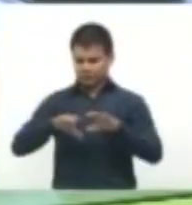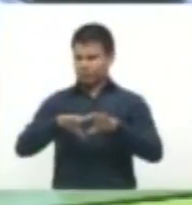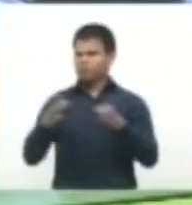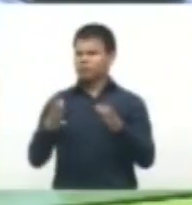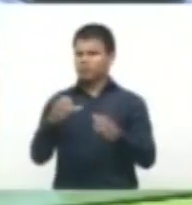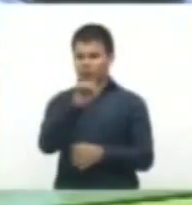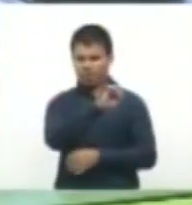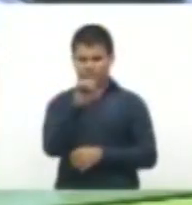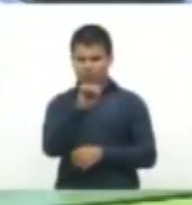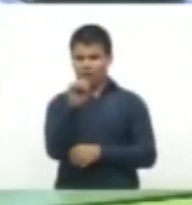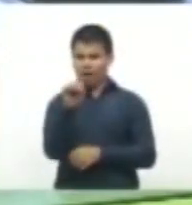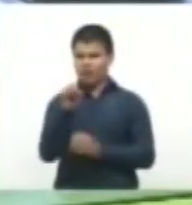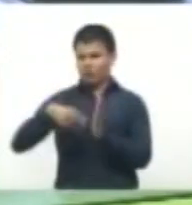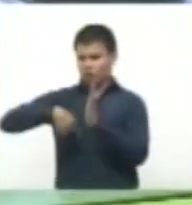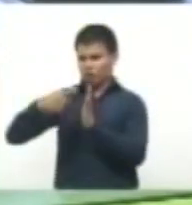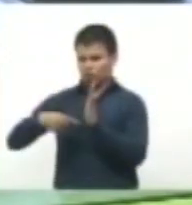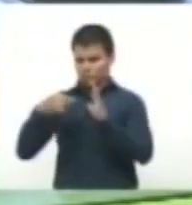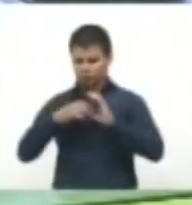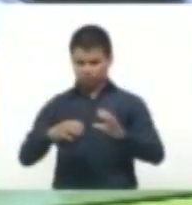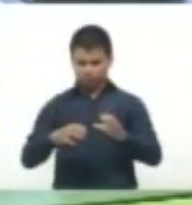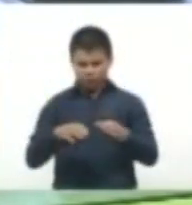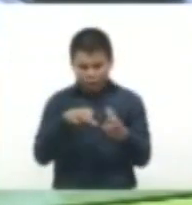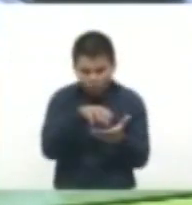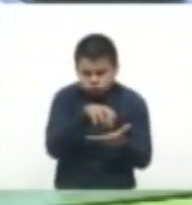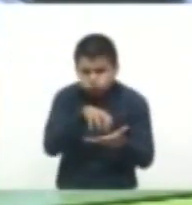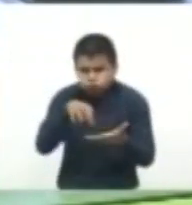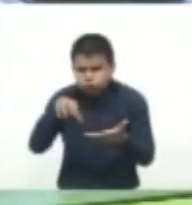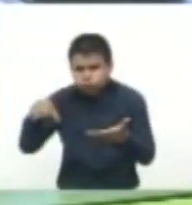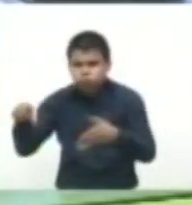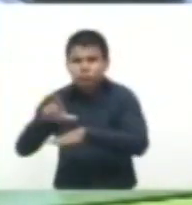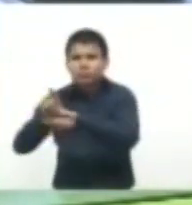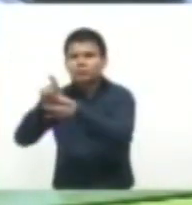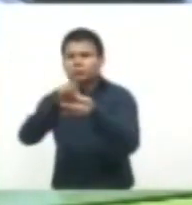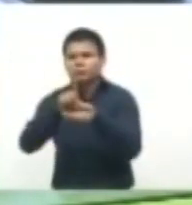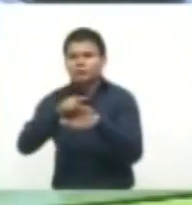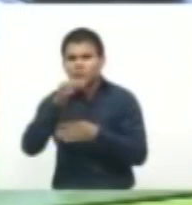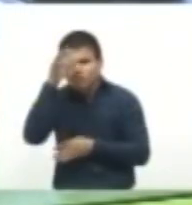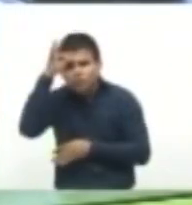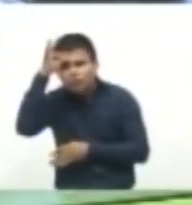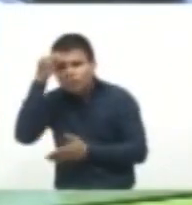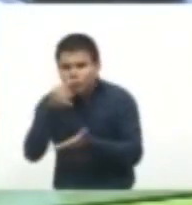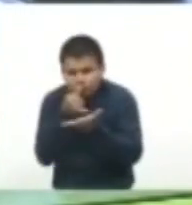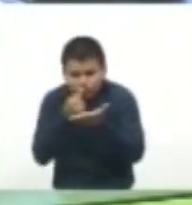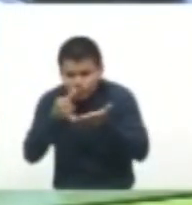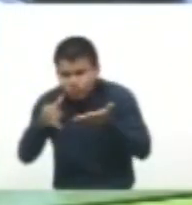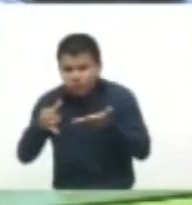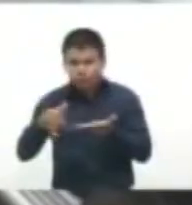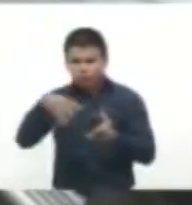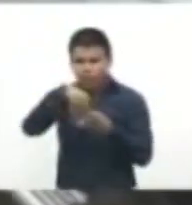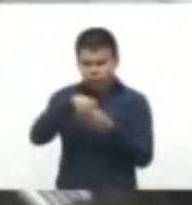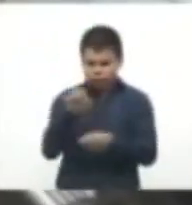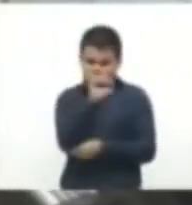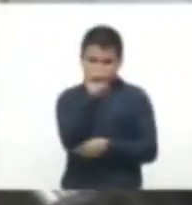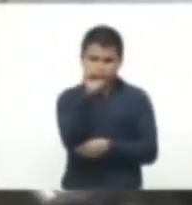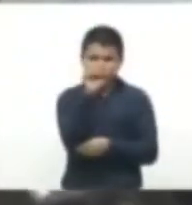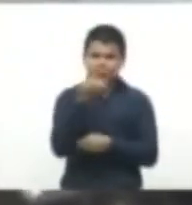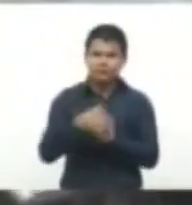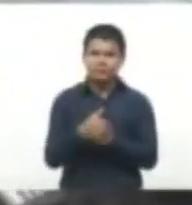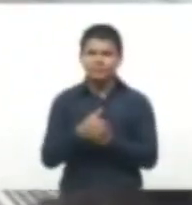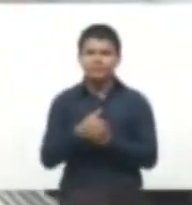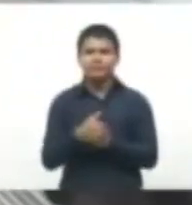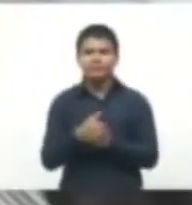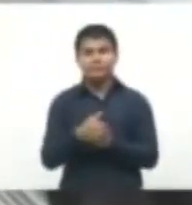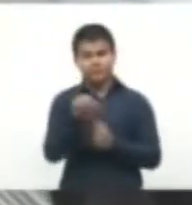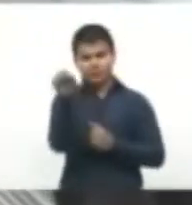Guajira. La marihuana tipo creepy estaría avaluada en una suma superior a los 50 millones de pesos. Escondidos